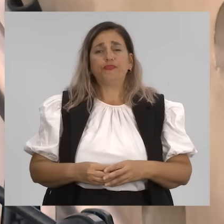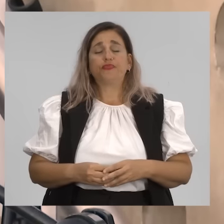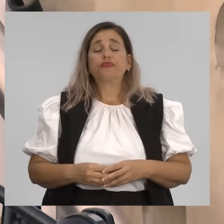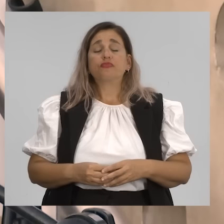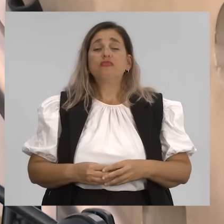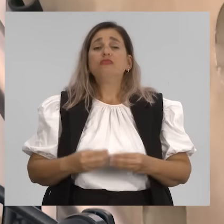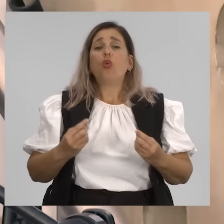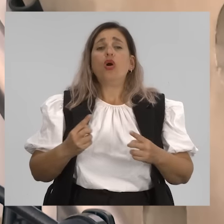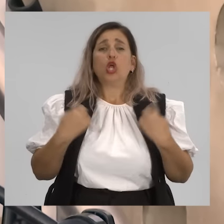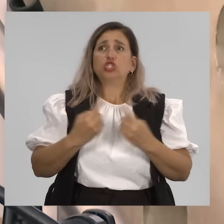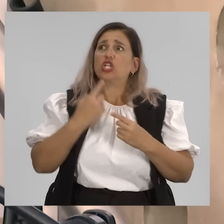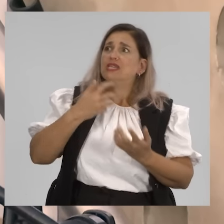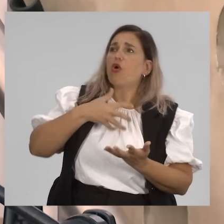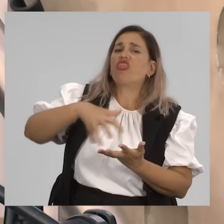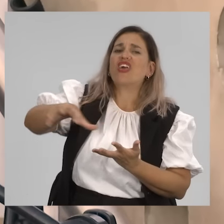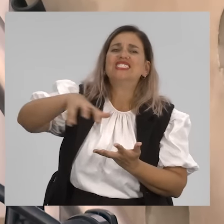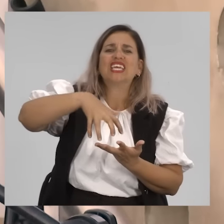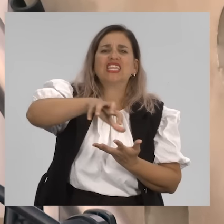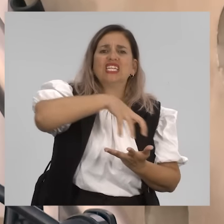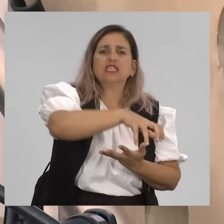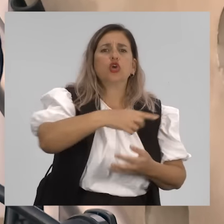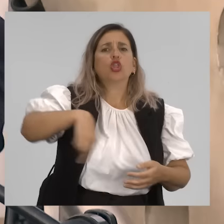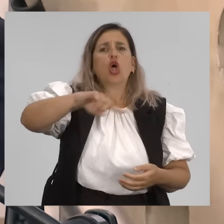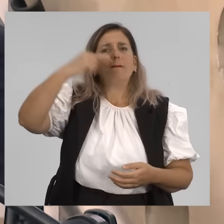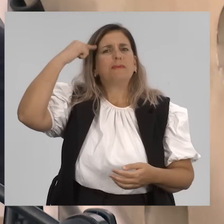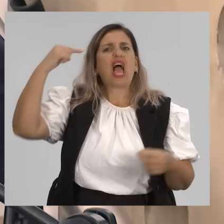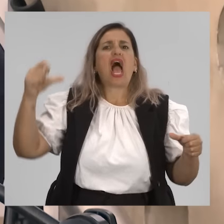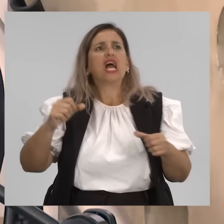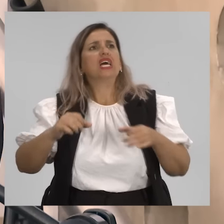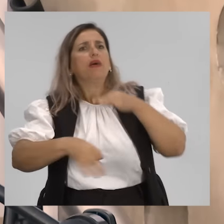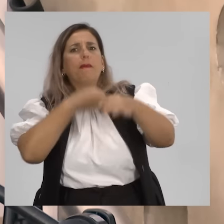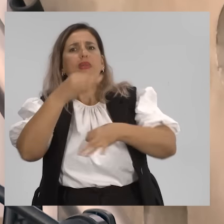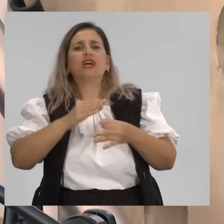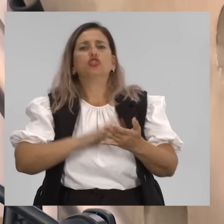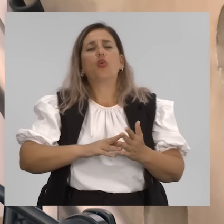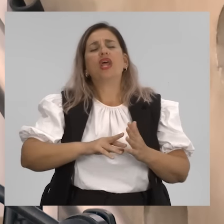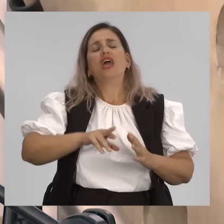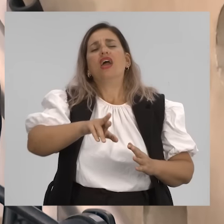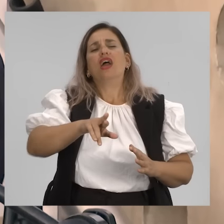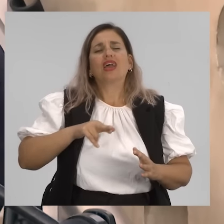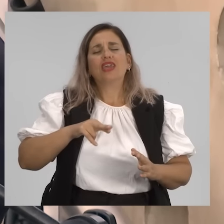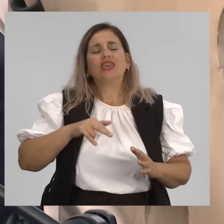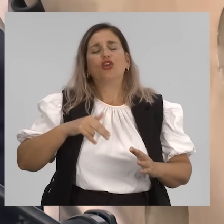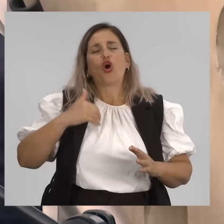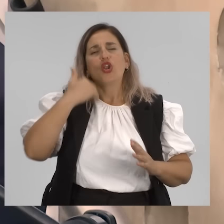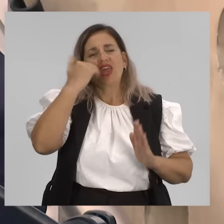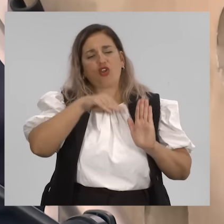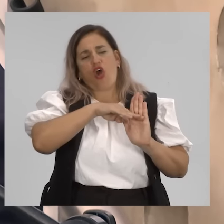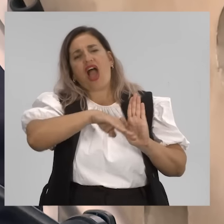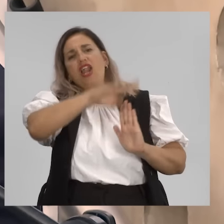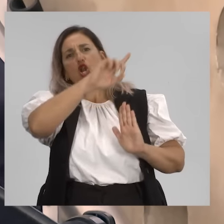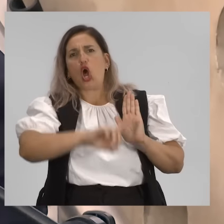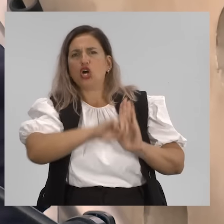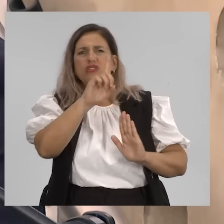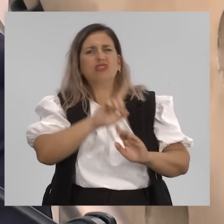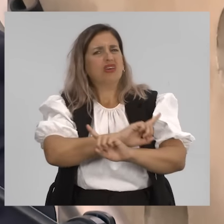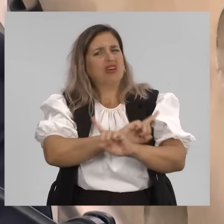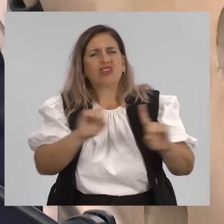Porque cuando se habla de descentralización uno tiende a creer que tenés que hablar poco menos que del Río Negro al norte, o por lo